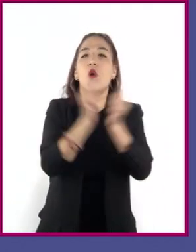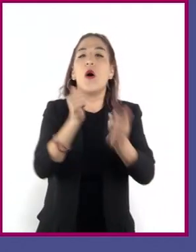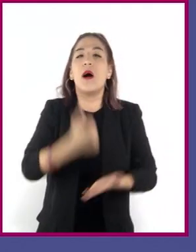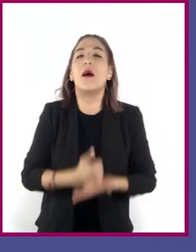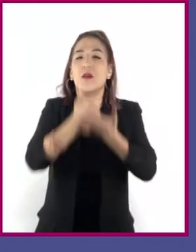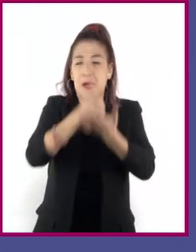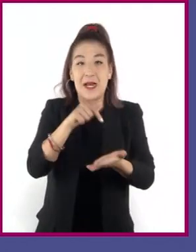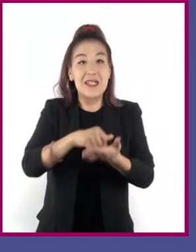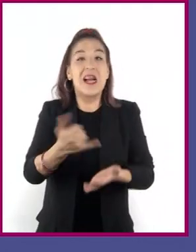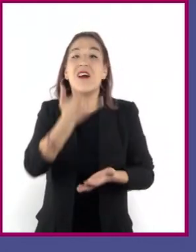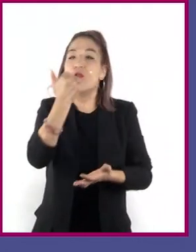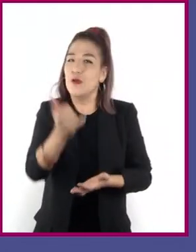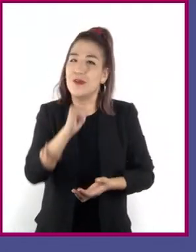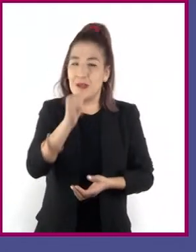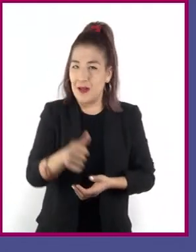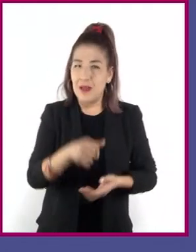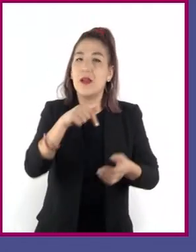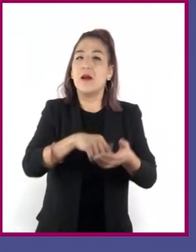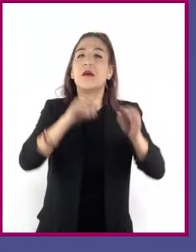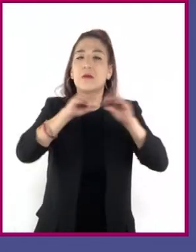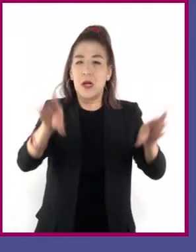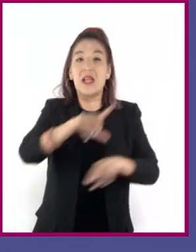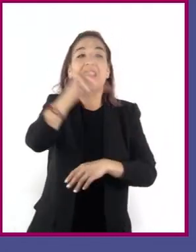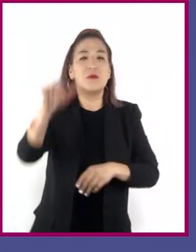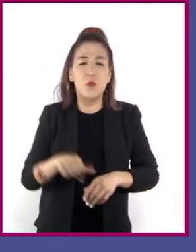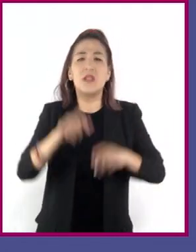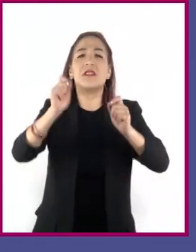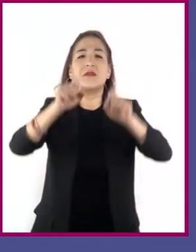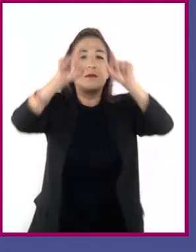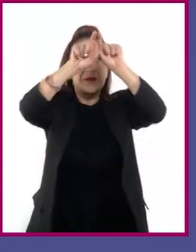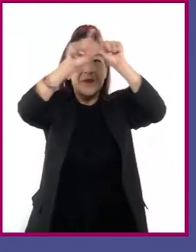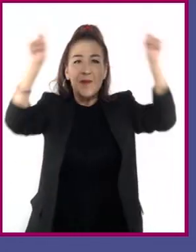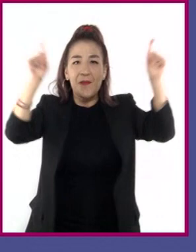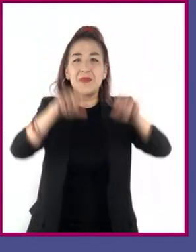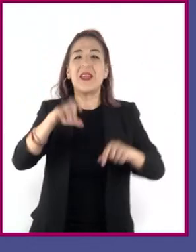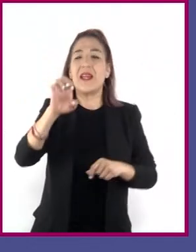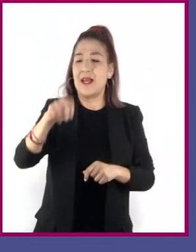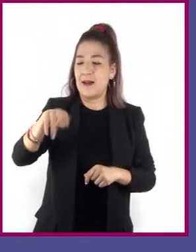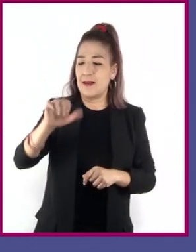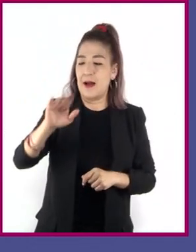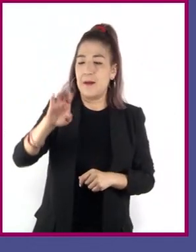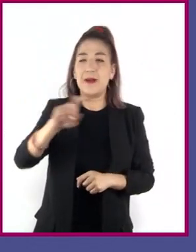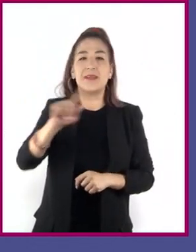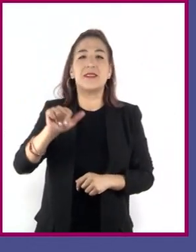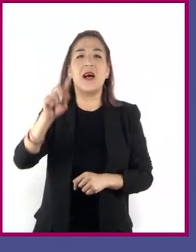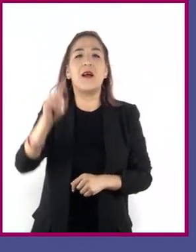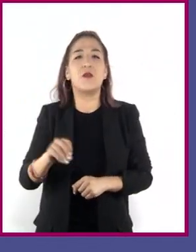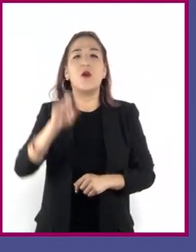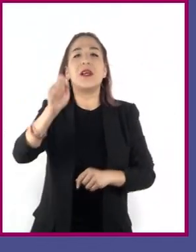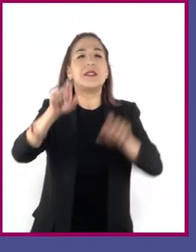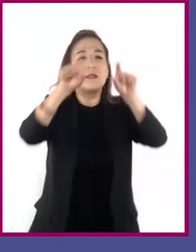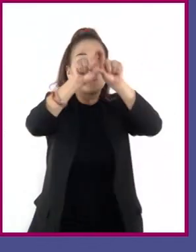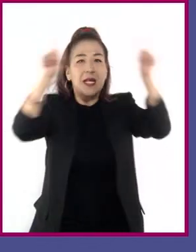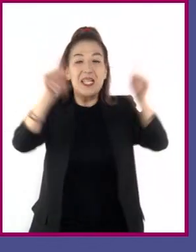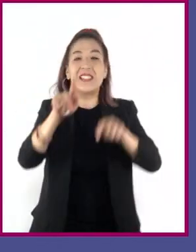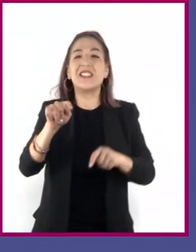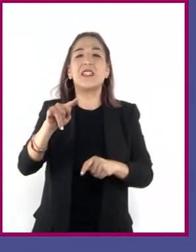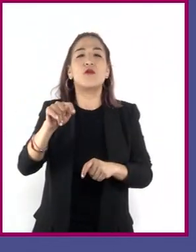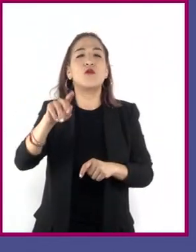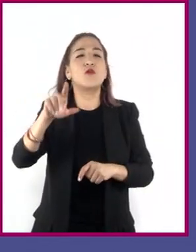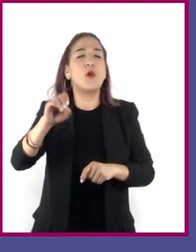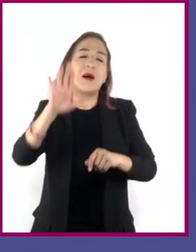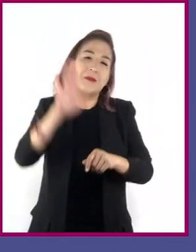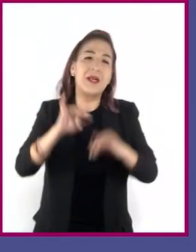hacen es hacer los encabezados que en el argot periodístico se llaman cabezas las cabezas que vienen en los textos